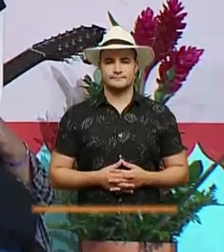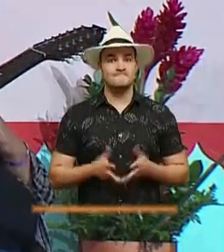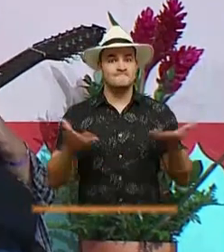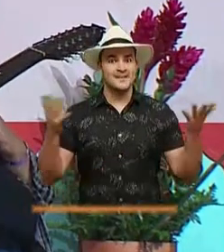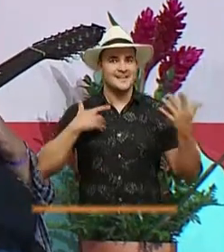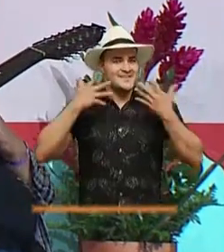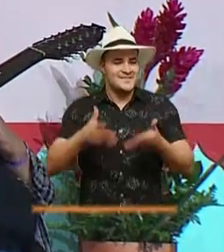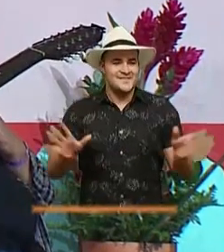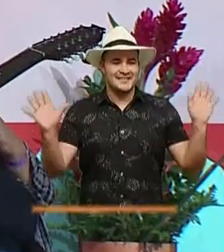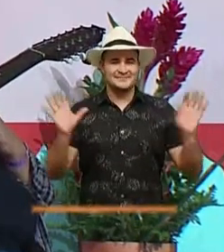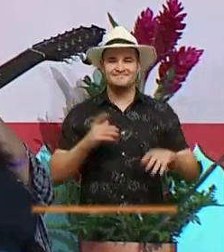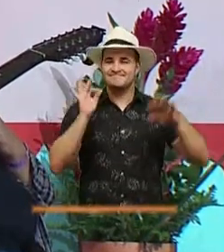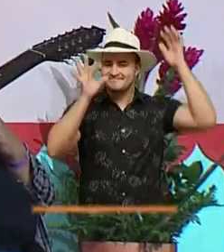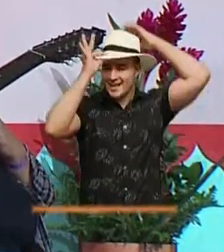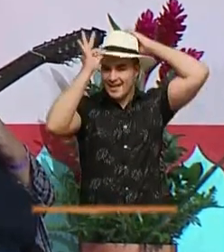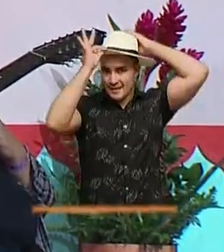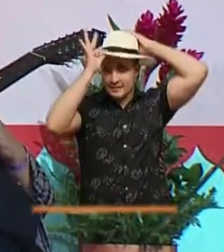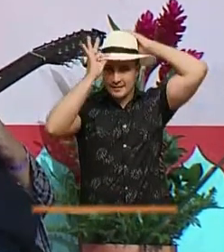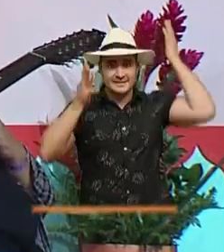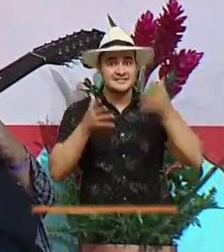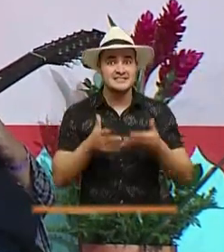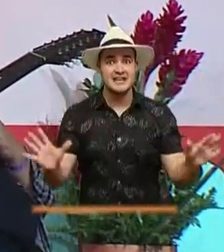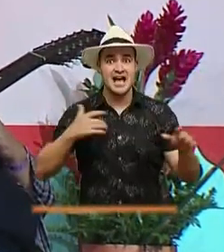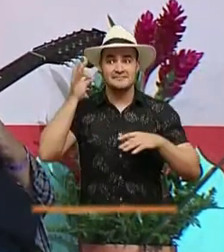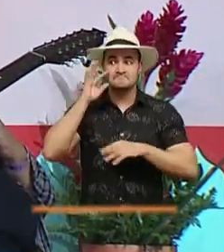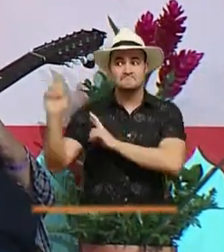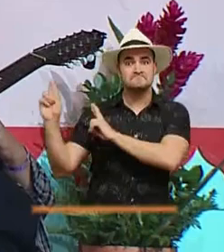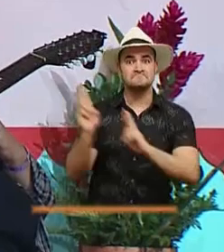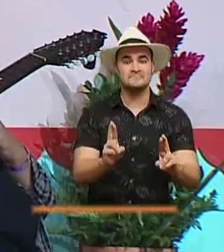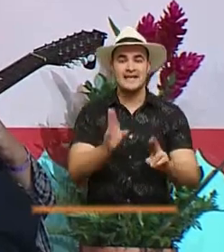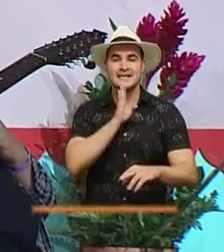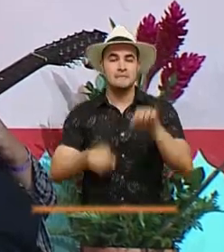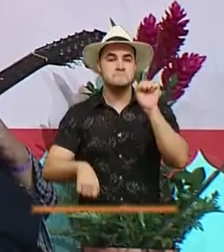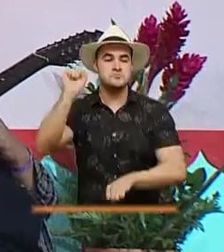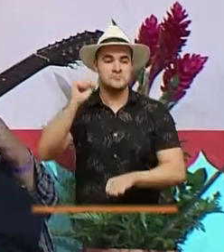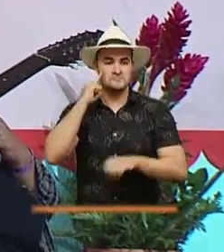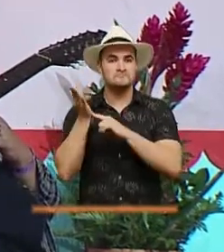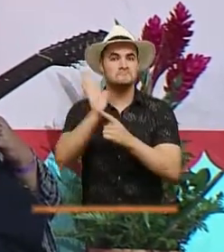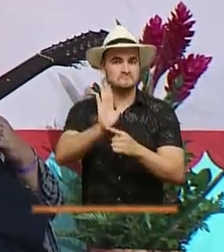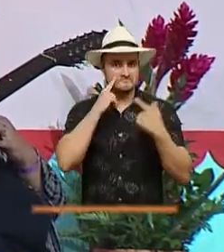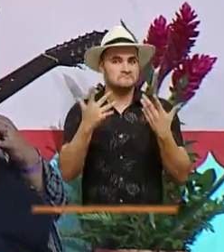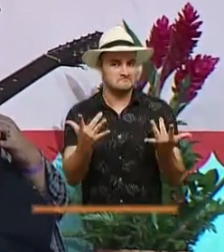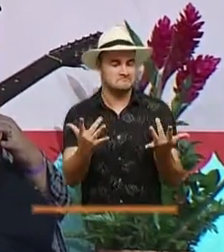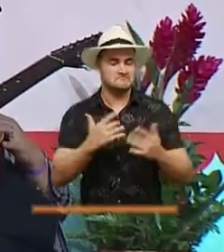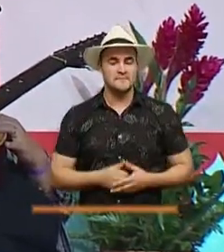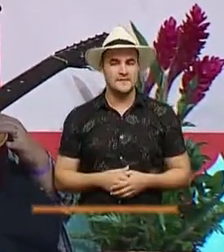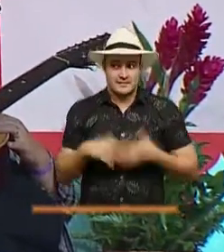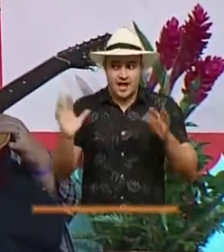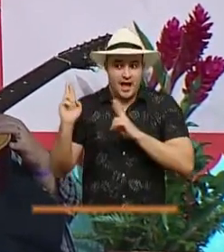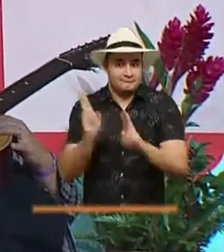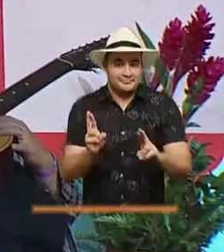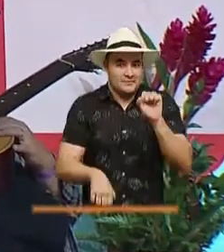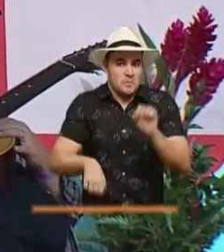Ovidio. Bueno, ya tenemos el veredicto del jurado calificador, ya tenemos ganador, tenemos lógicamente